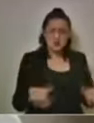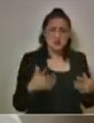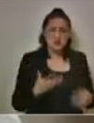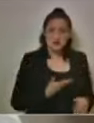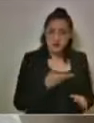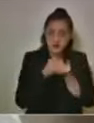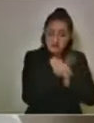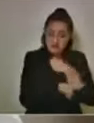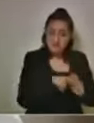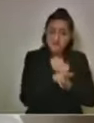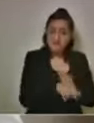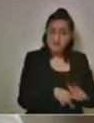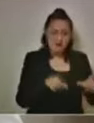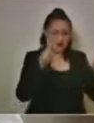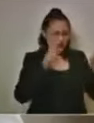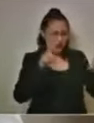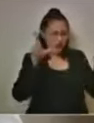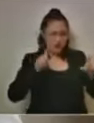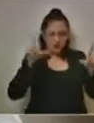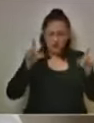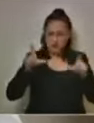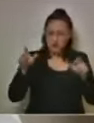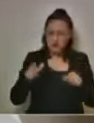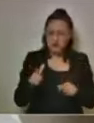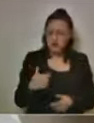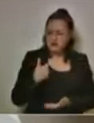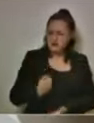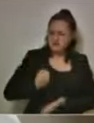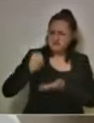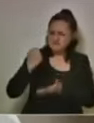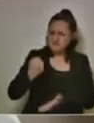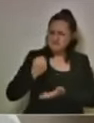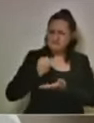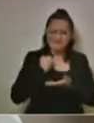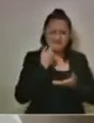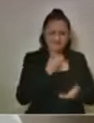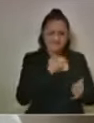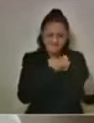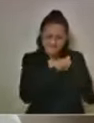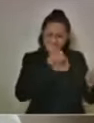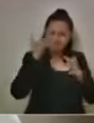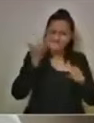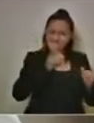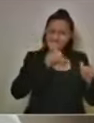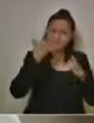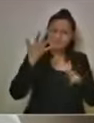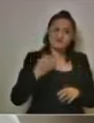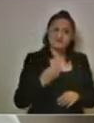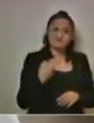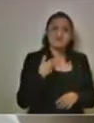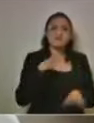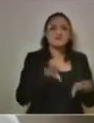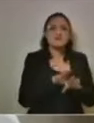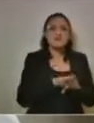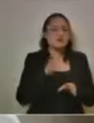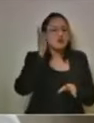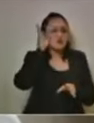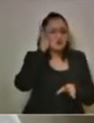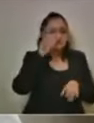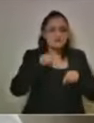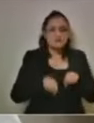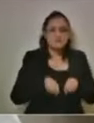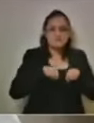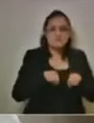vídeos fotografías piensas que fueron llevadas hasta en moles